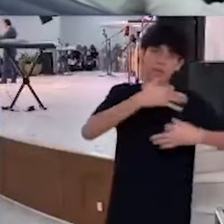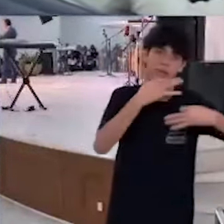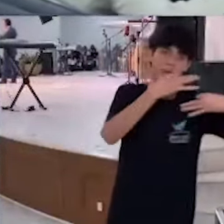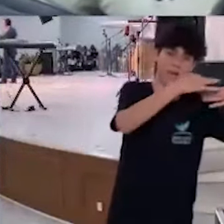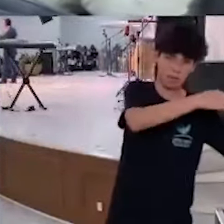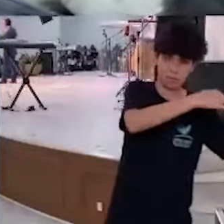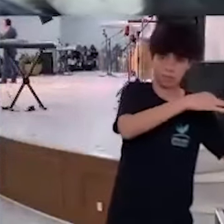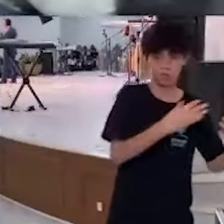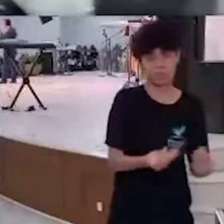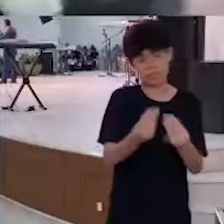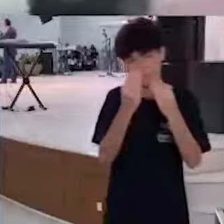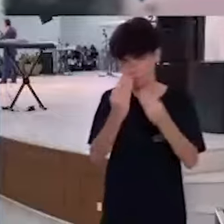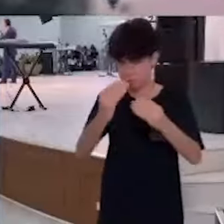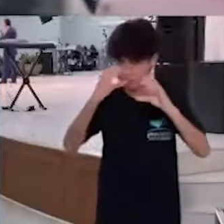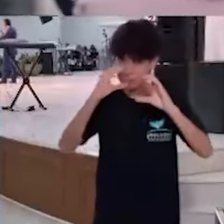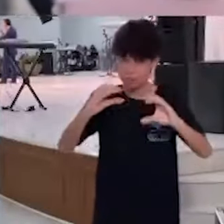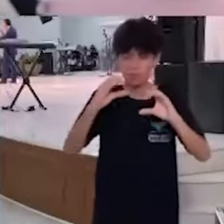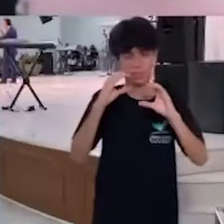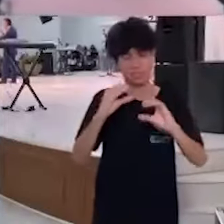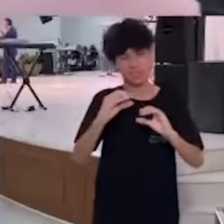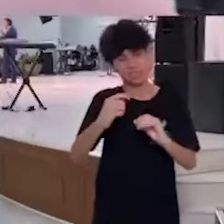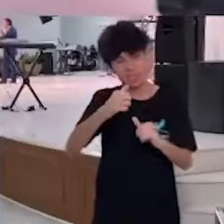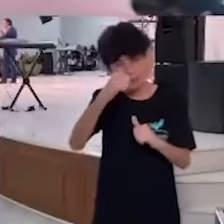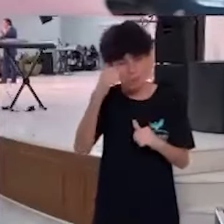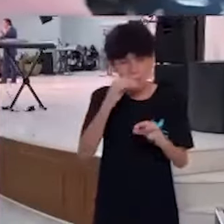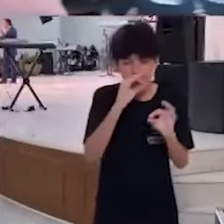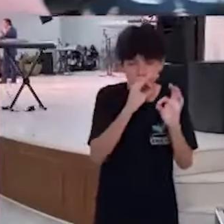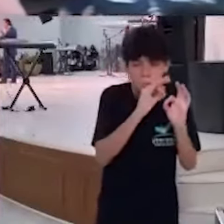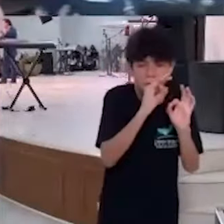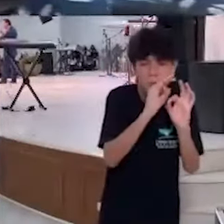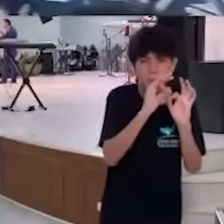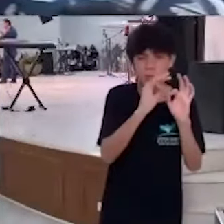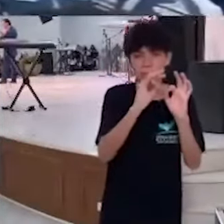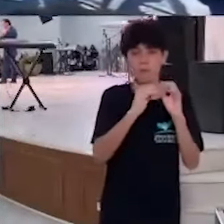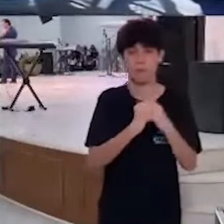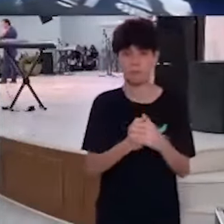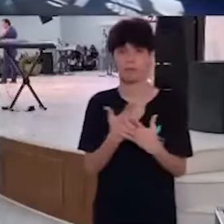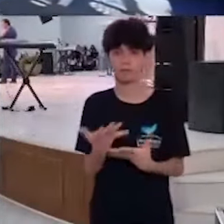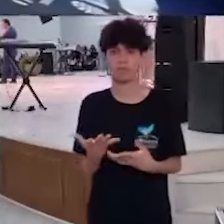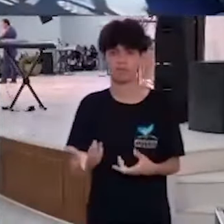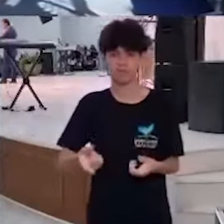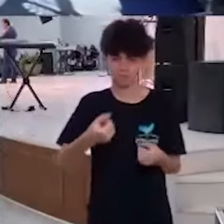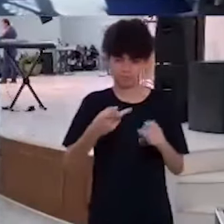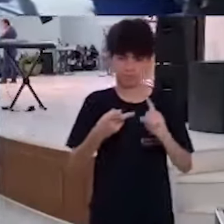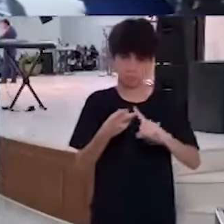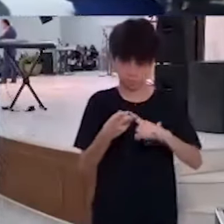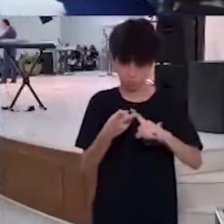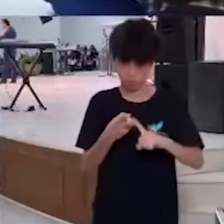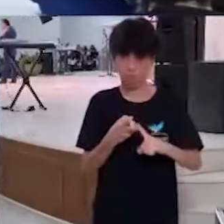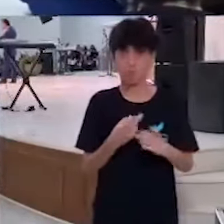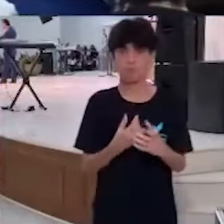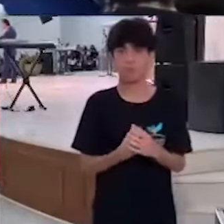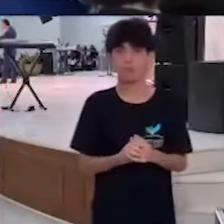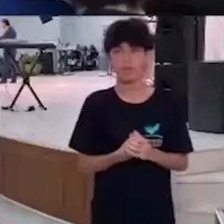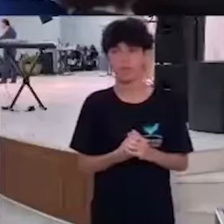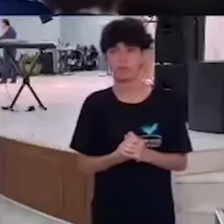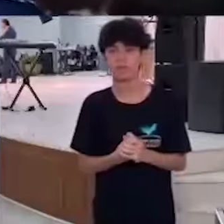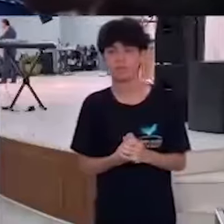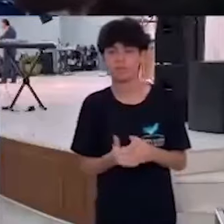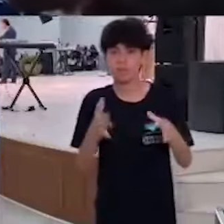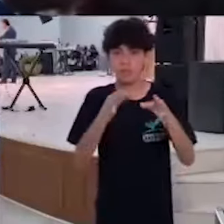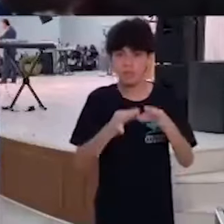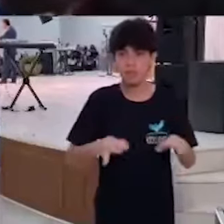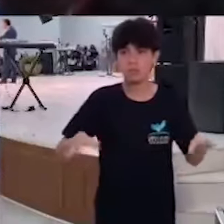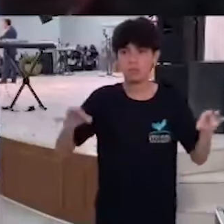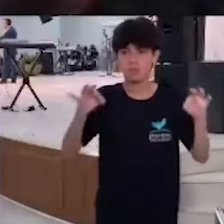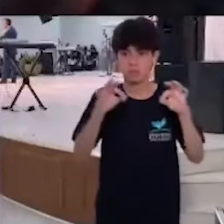mucho cuidado con esta sutileza del pecado. En este punto, hermanos, entra también el